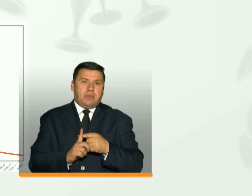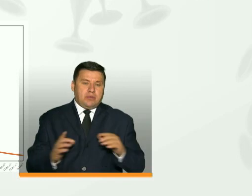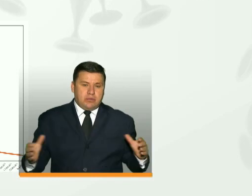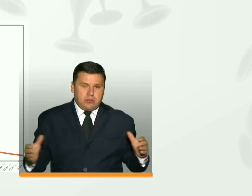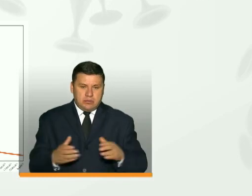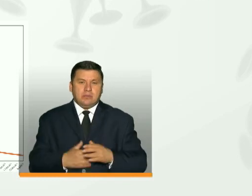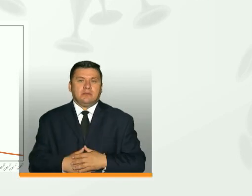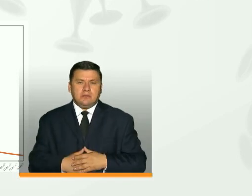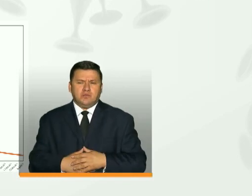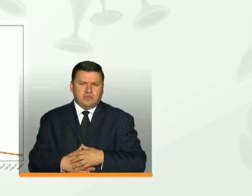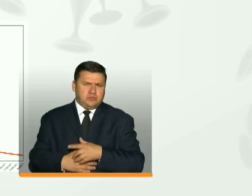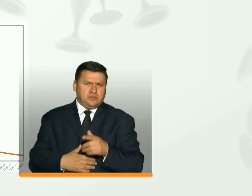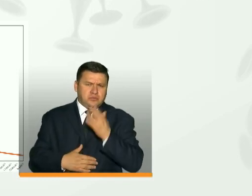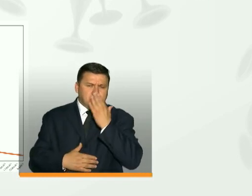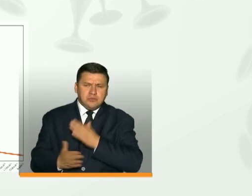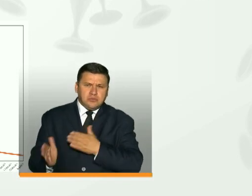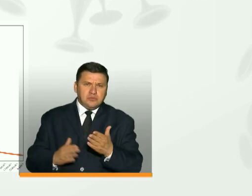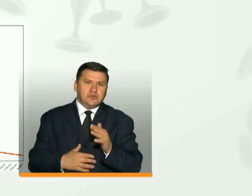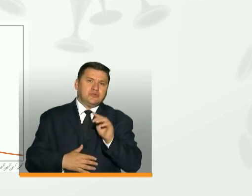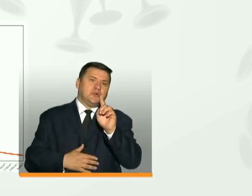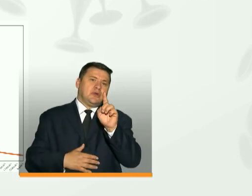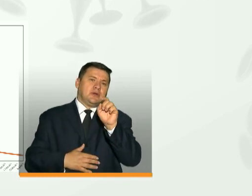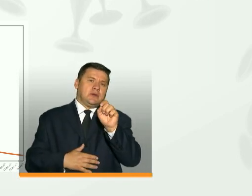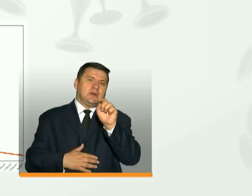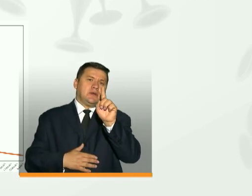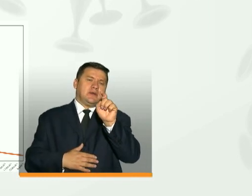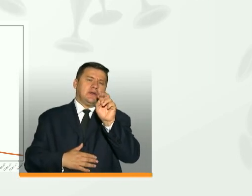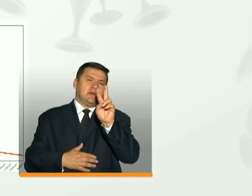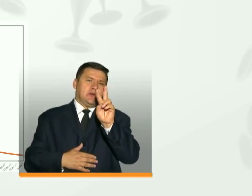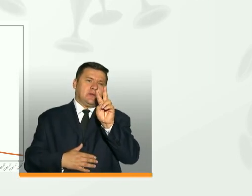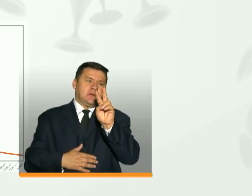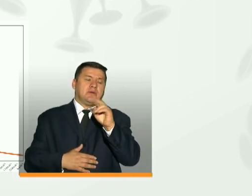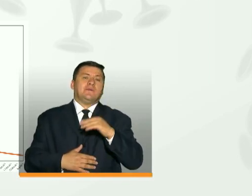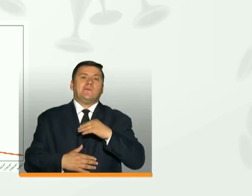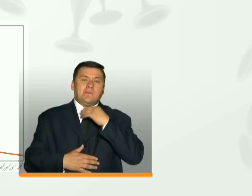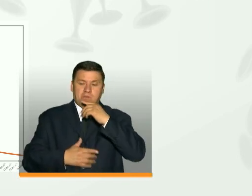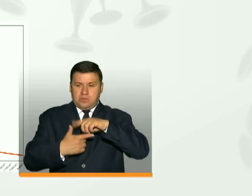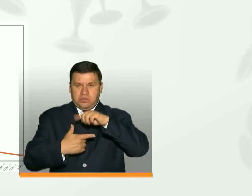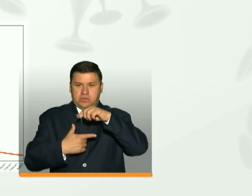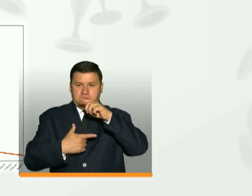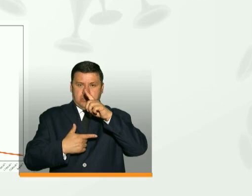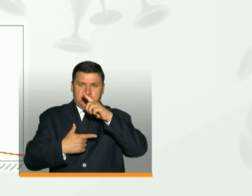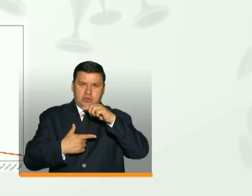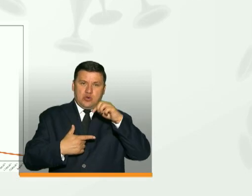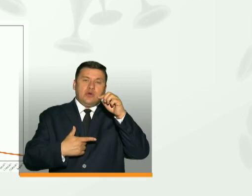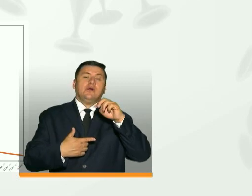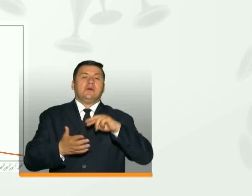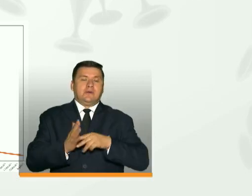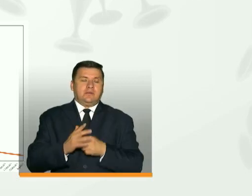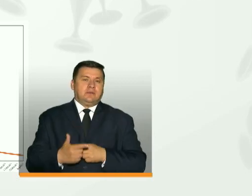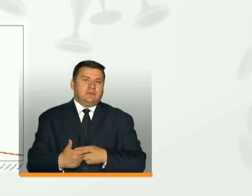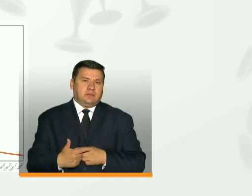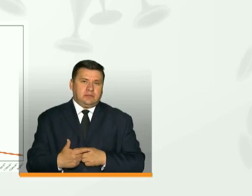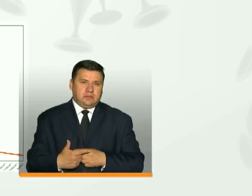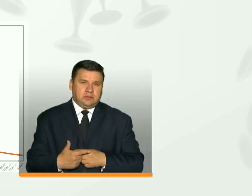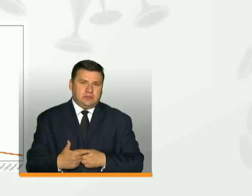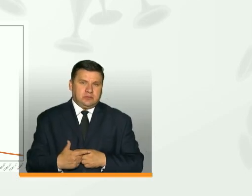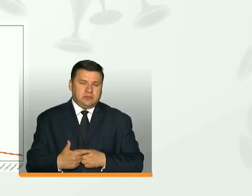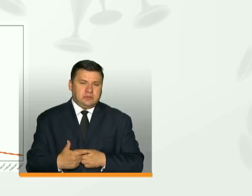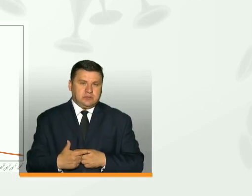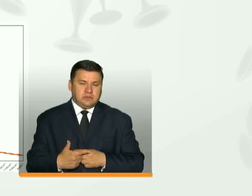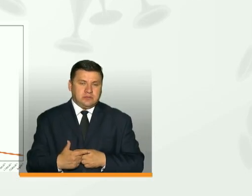positivas, tenemos una letalidad del 1.62, bastante baja, o sea, y